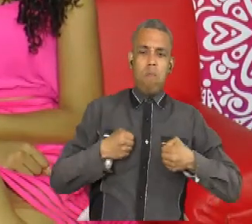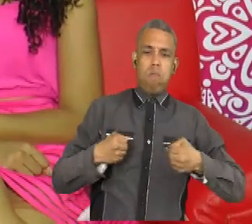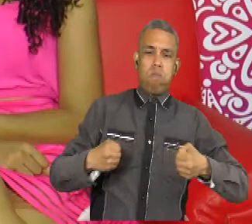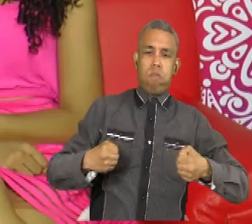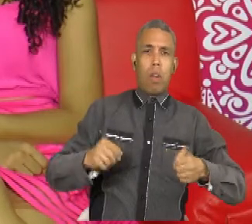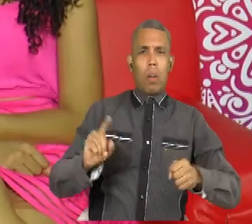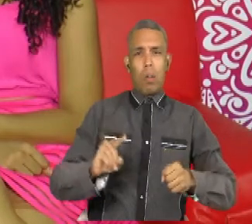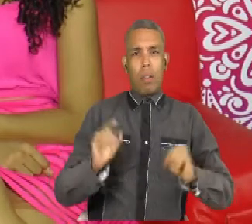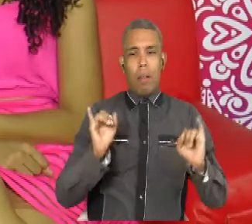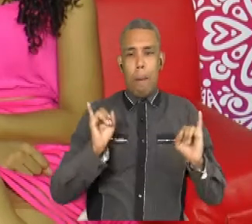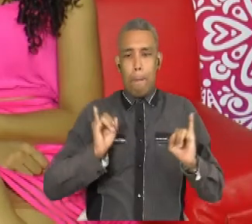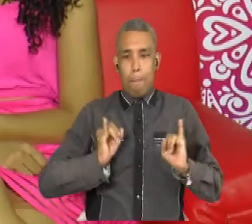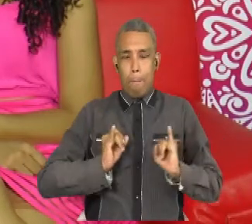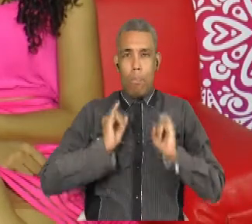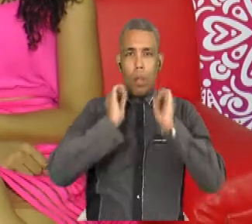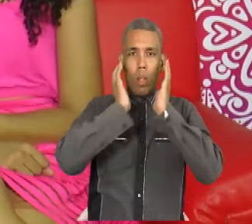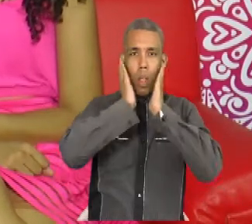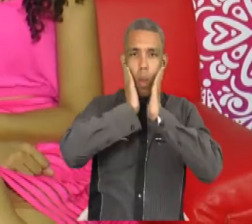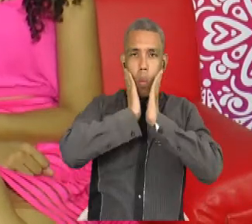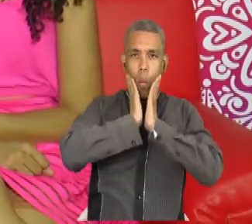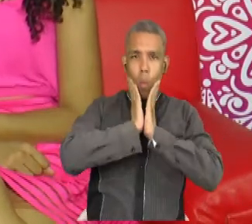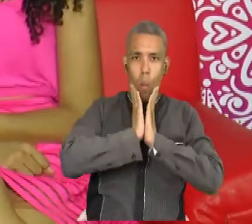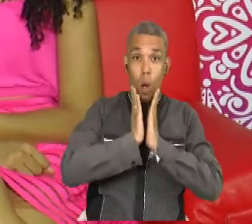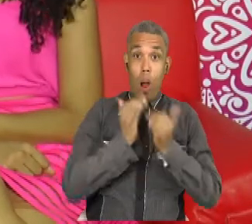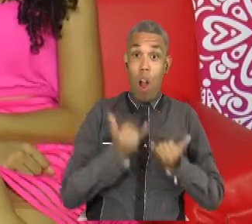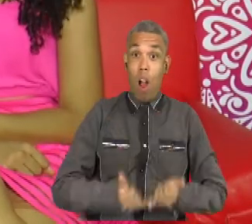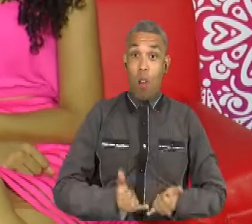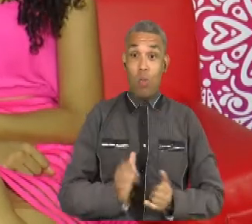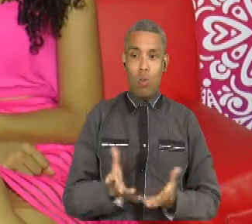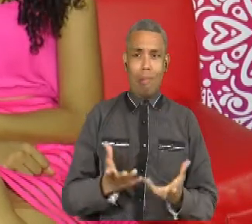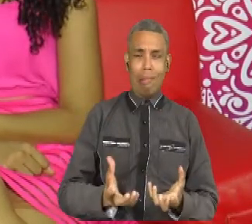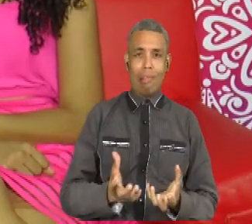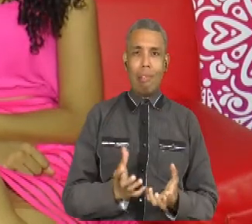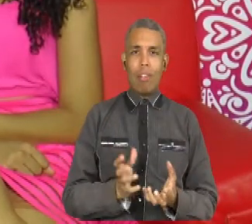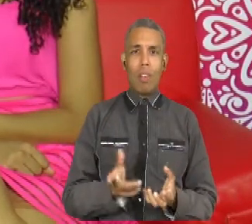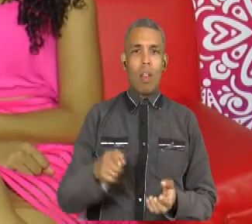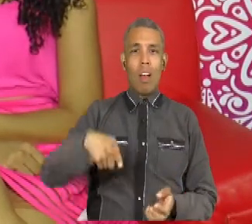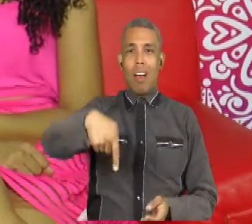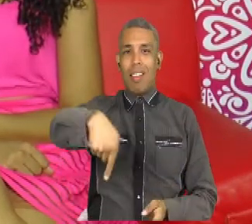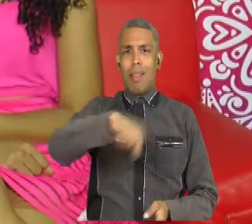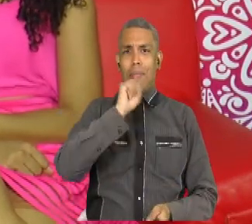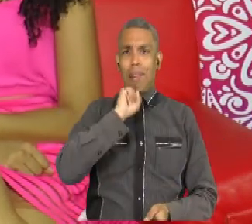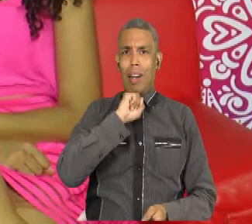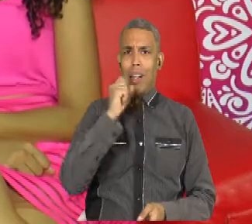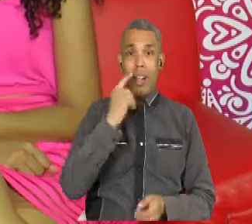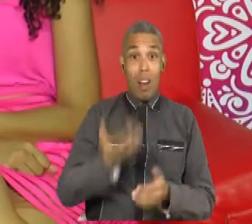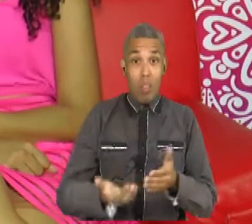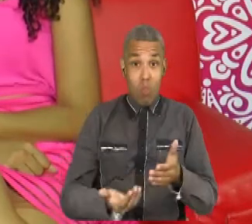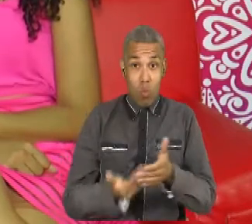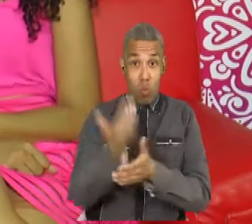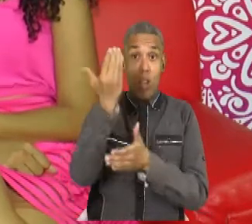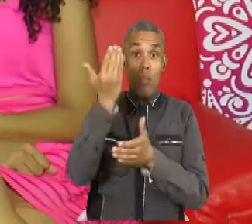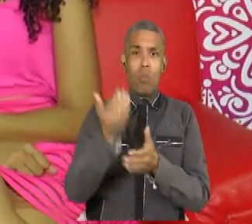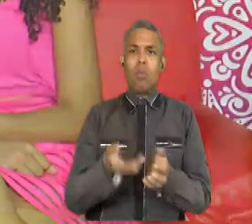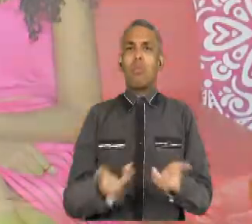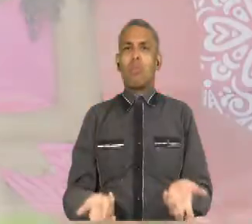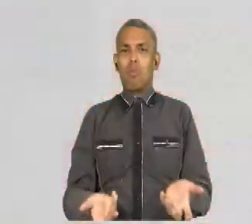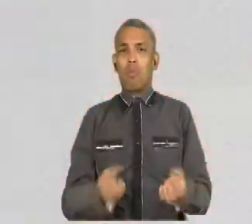está utilizando la bichectomía, una nueva técnica que se está utilizando en Barranca Bermeja y que aquí les vamos a explicar cómo se